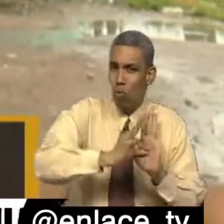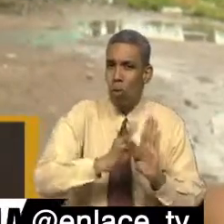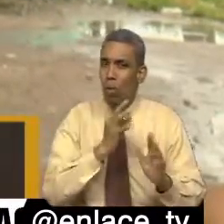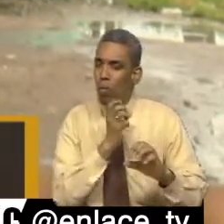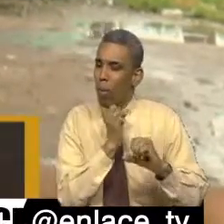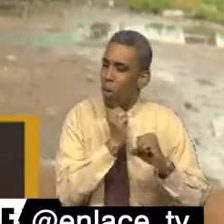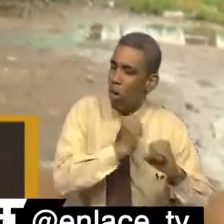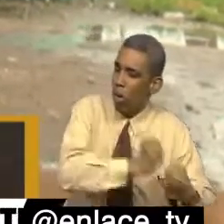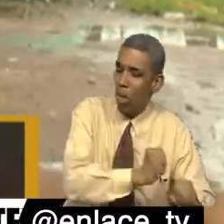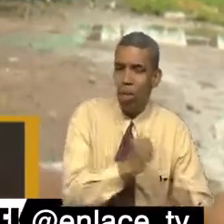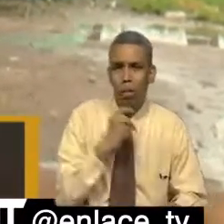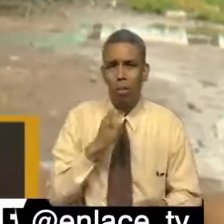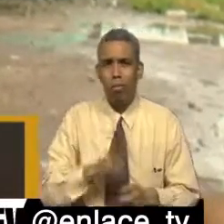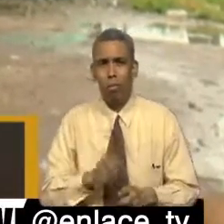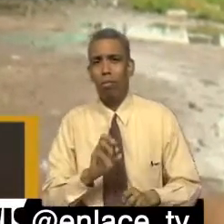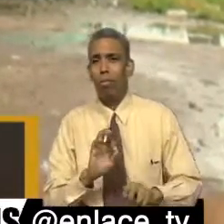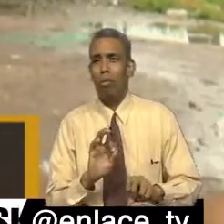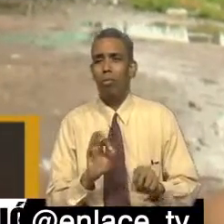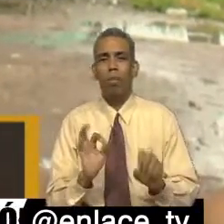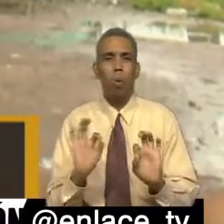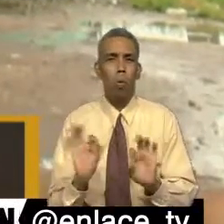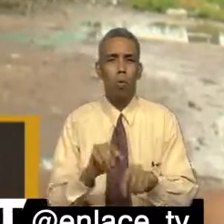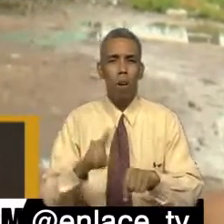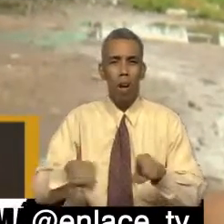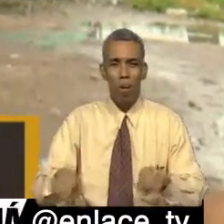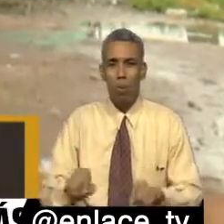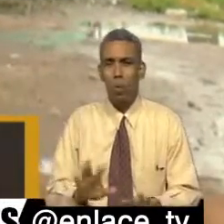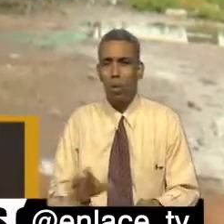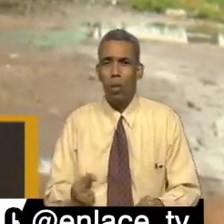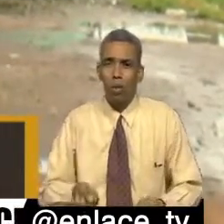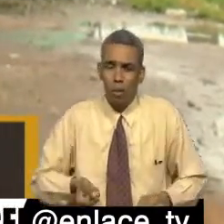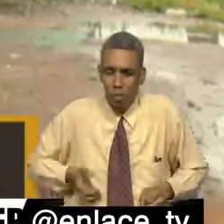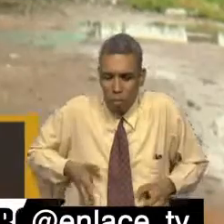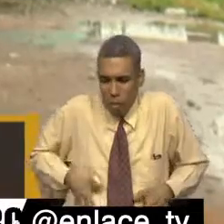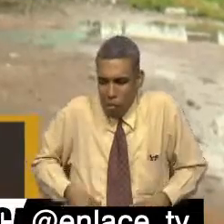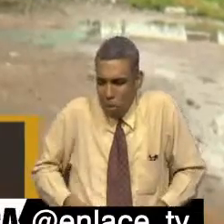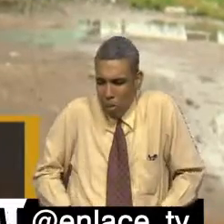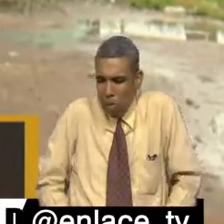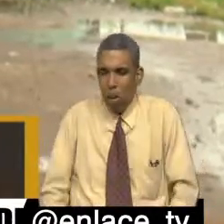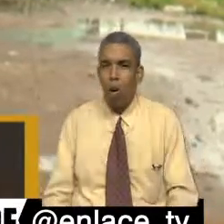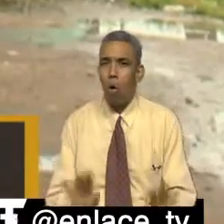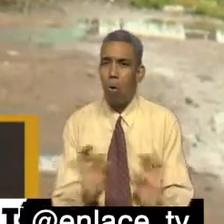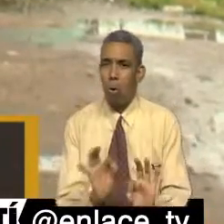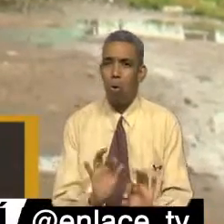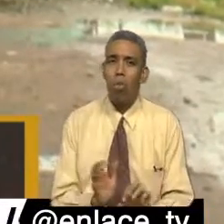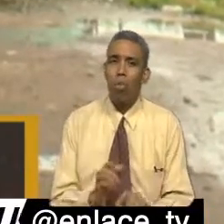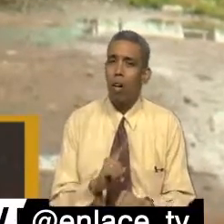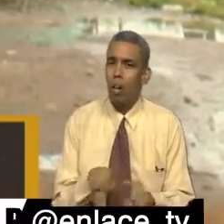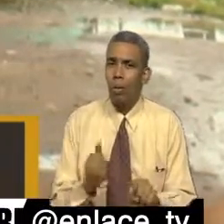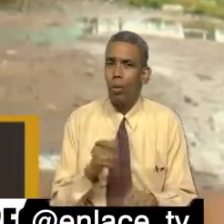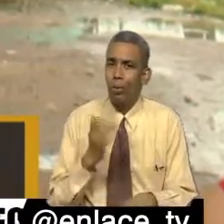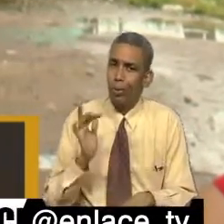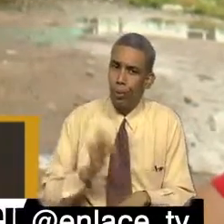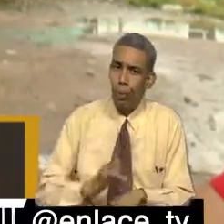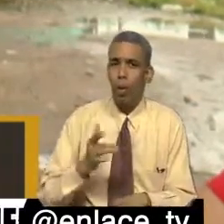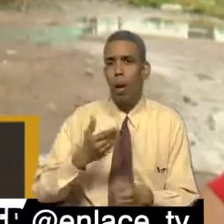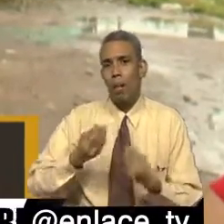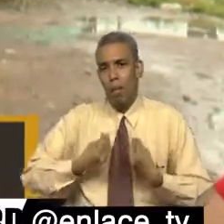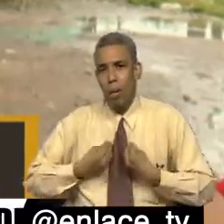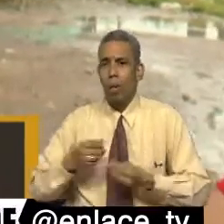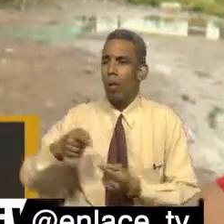porque de pronto perdieron todo y hoy se encuentran en situación de calle. Hay personas que no son consumidoras, pero que